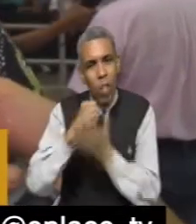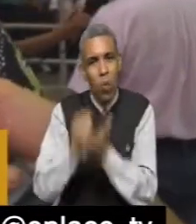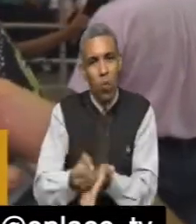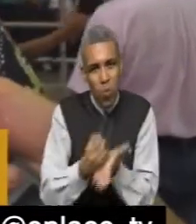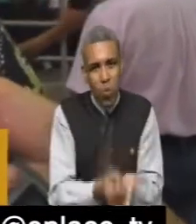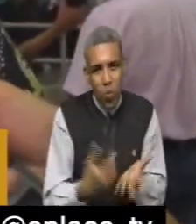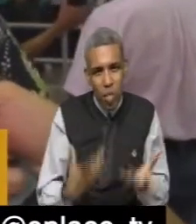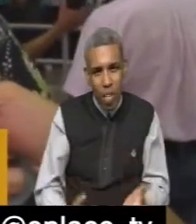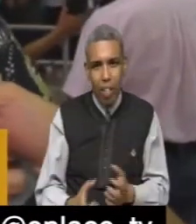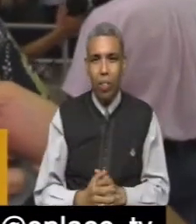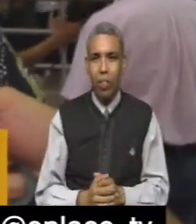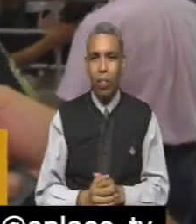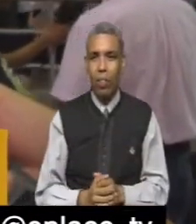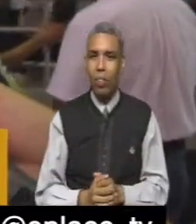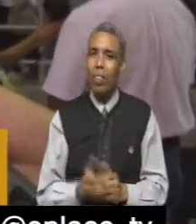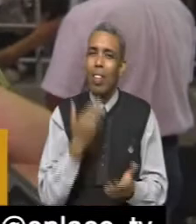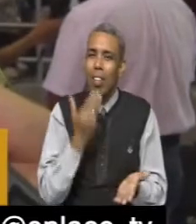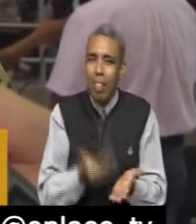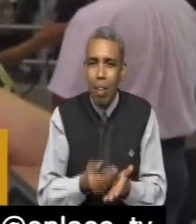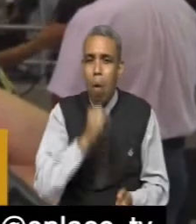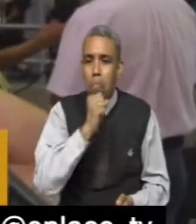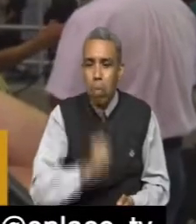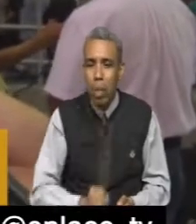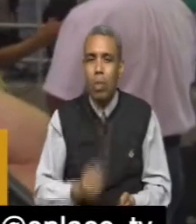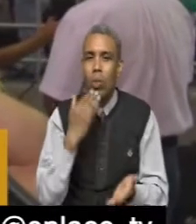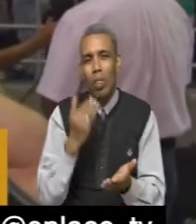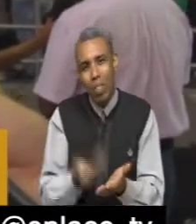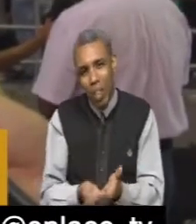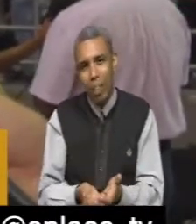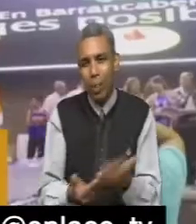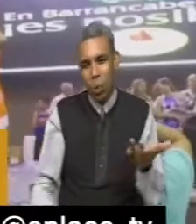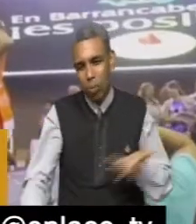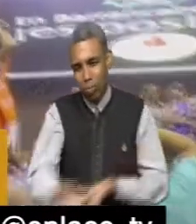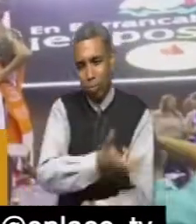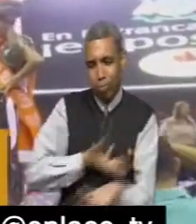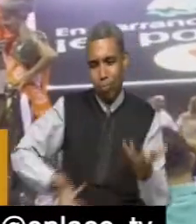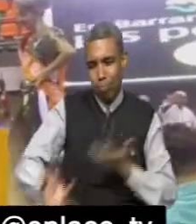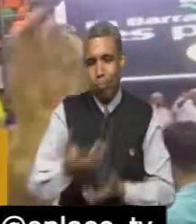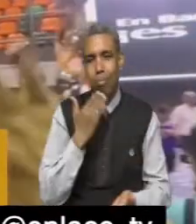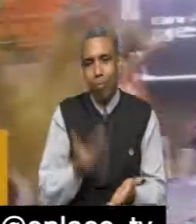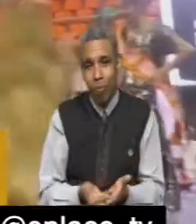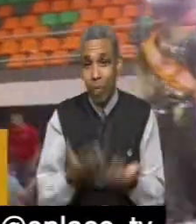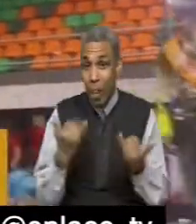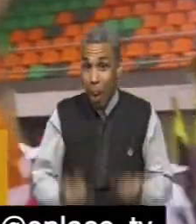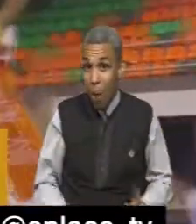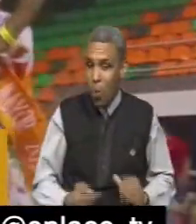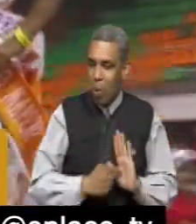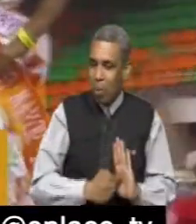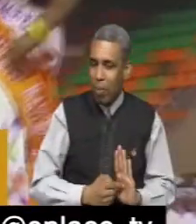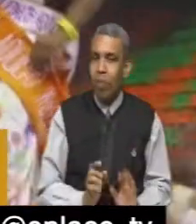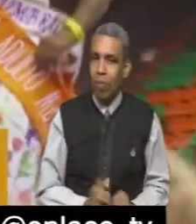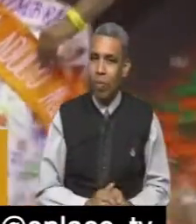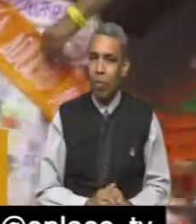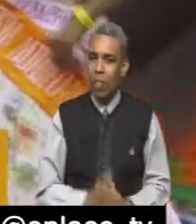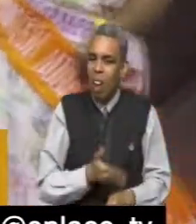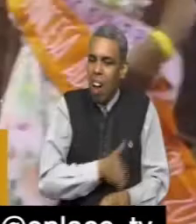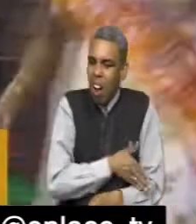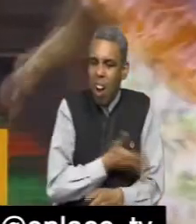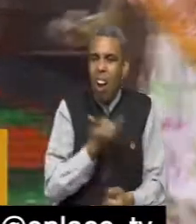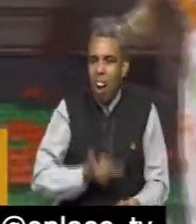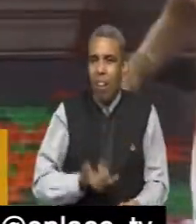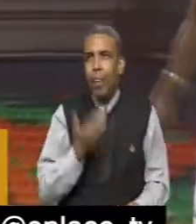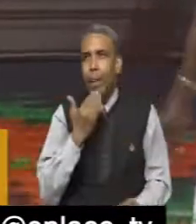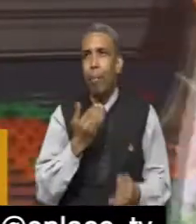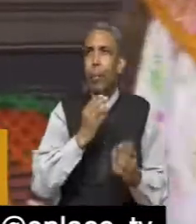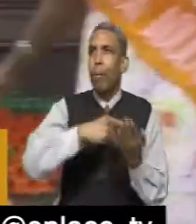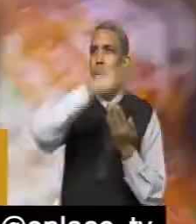sus vidas, gracias por compartir con nosotros. Y estos son como los resultados. Siempre he dicho que los mejores proyectos son aquellos que tienen